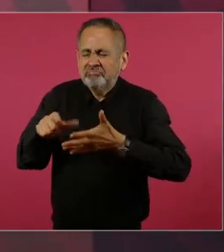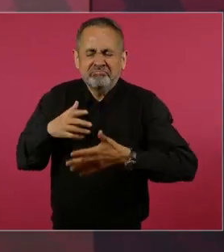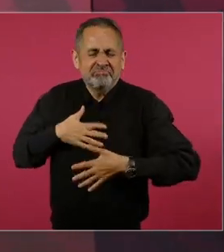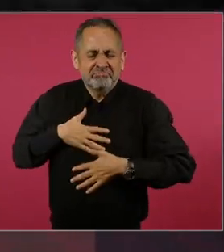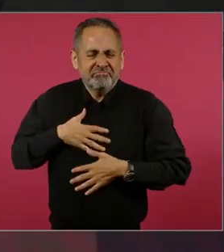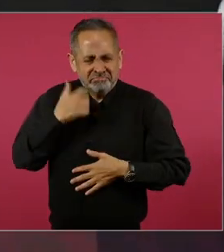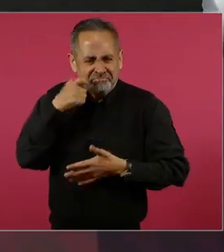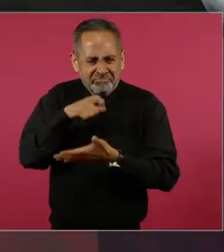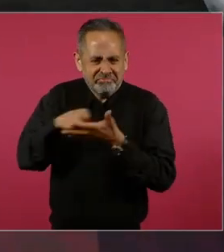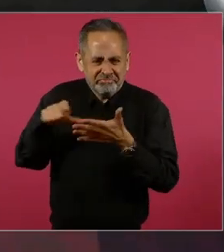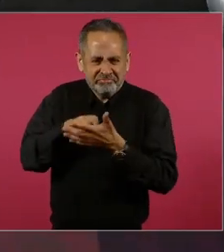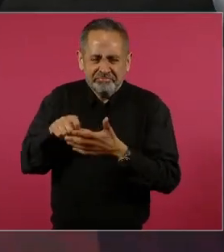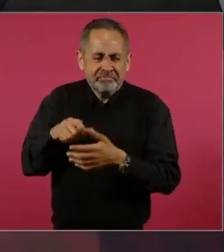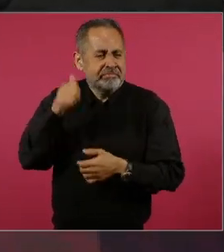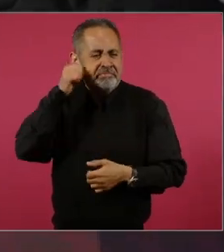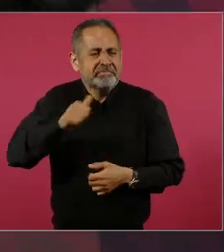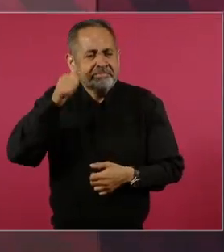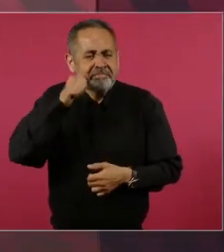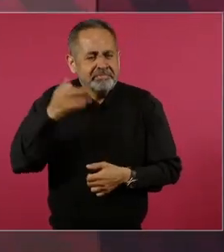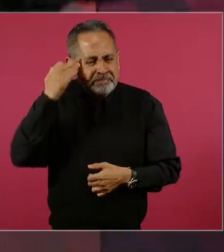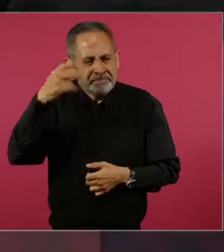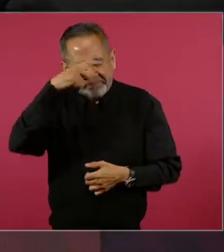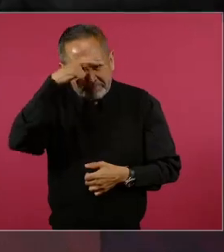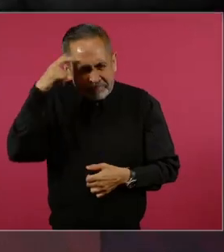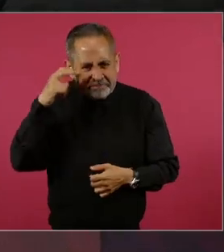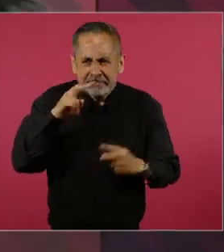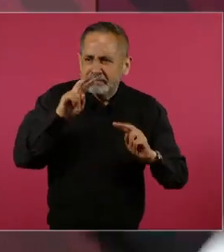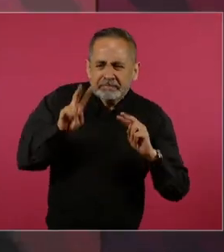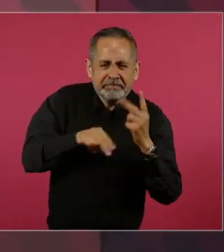y todos los veranos se van